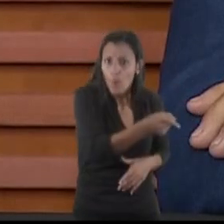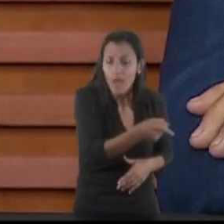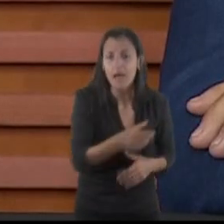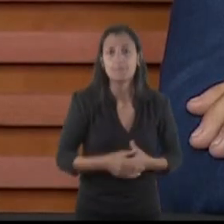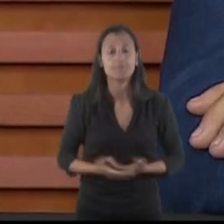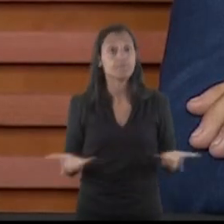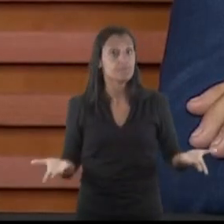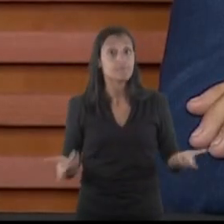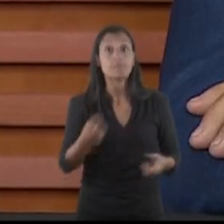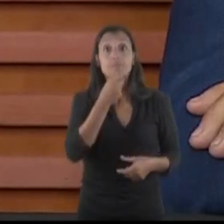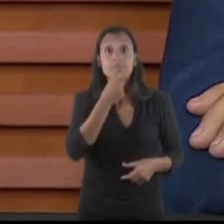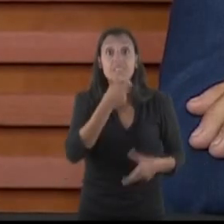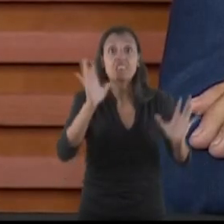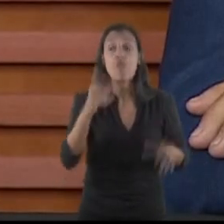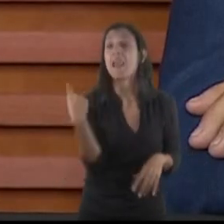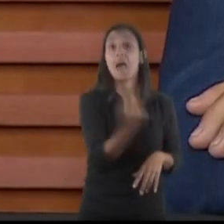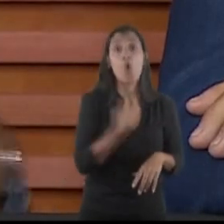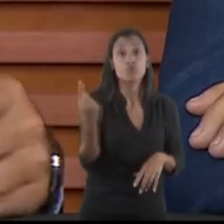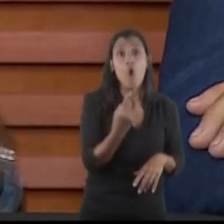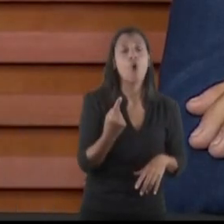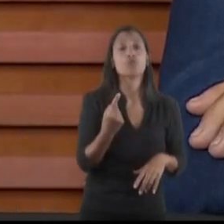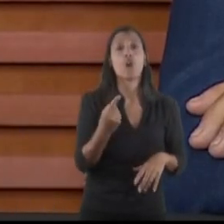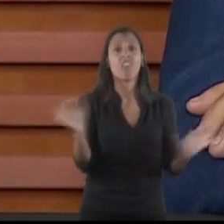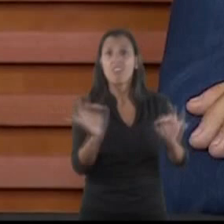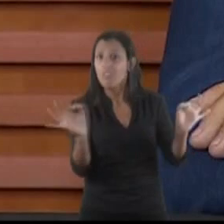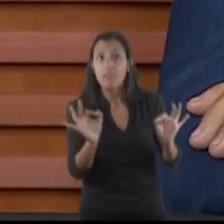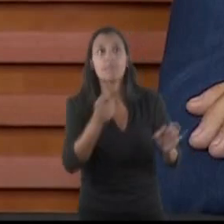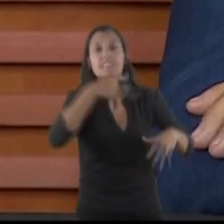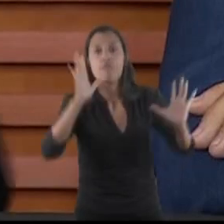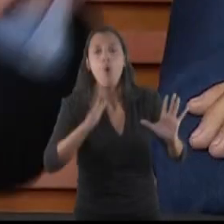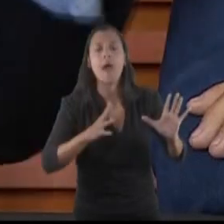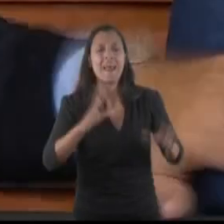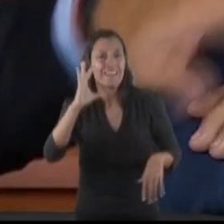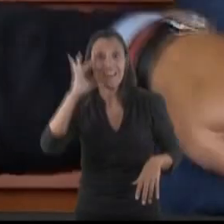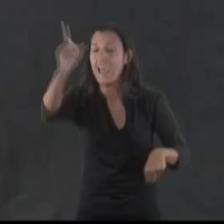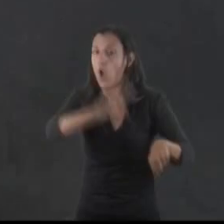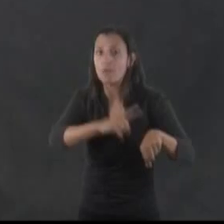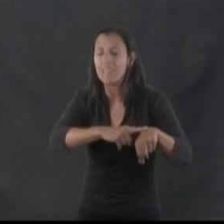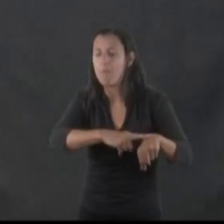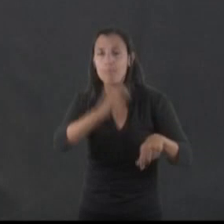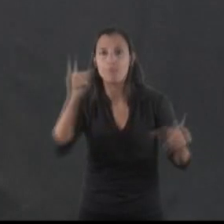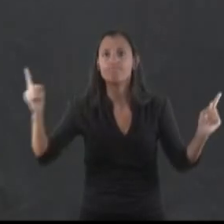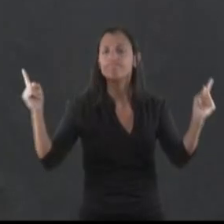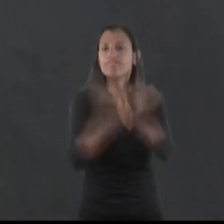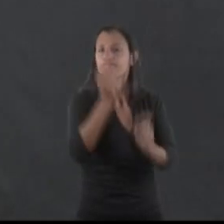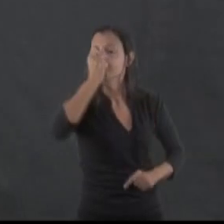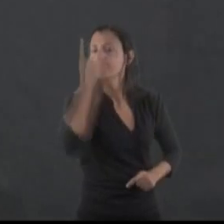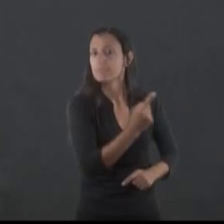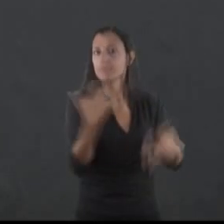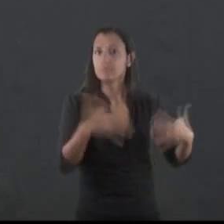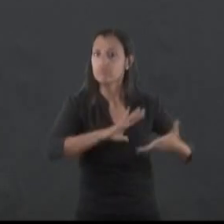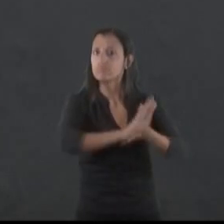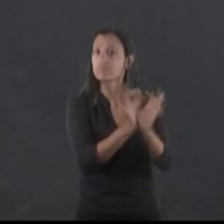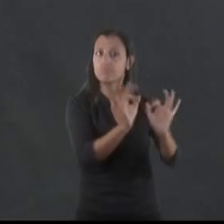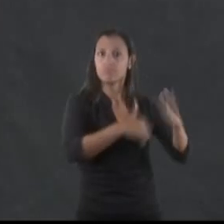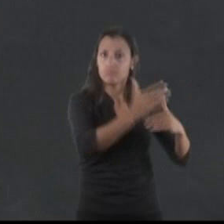Porque si nosotros no hubiéramos terminado todos en tiempo récord, y acá siempre digo que el